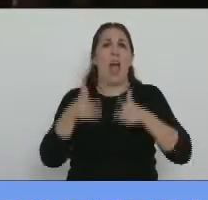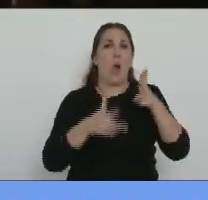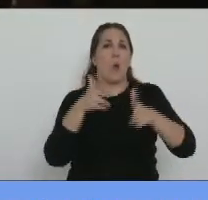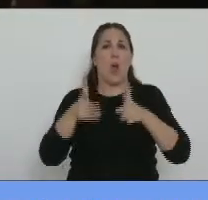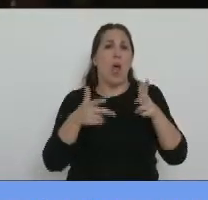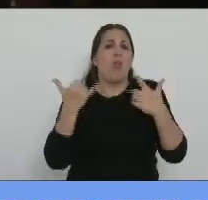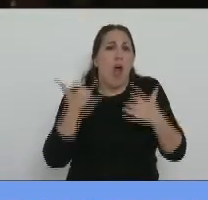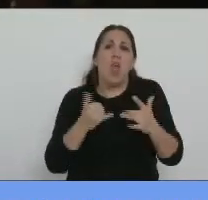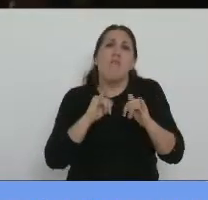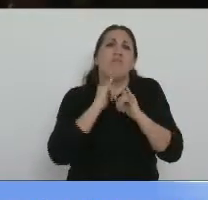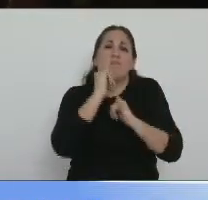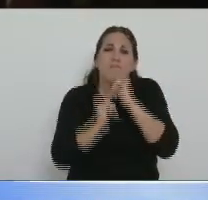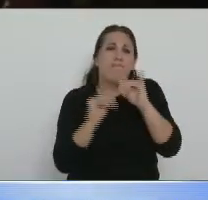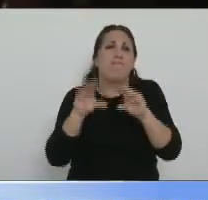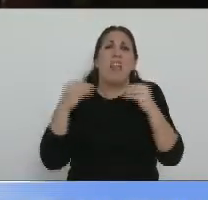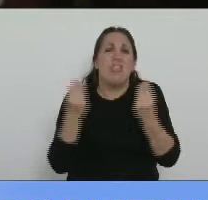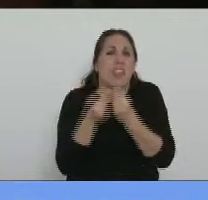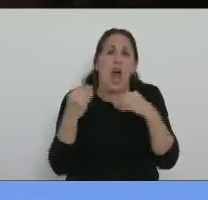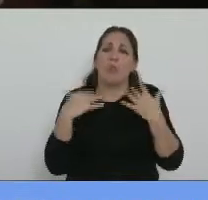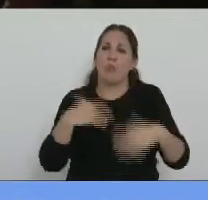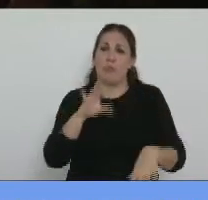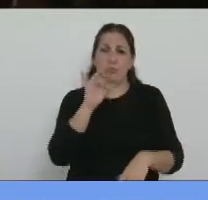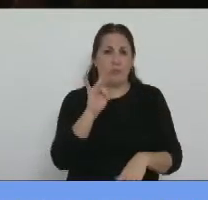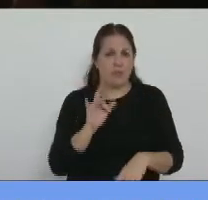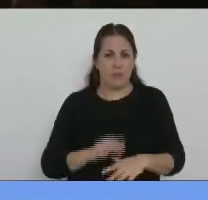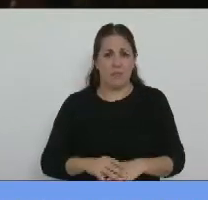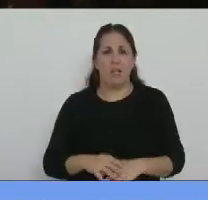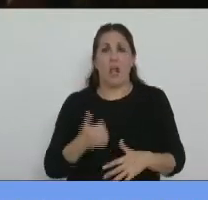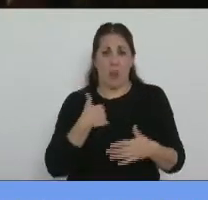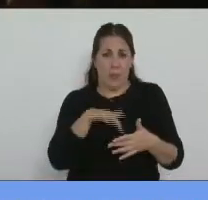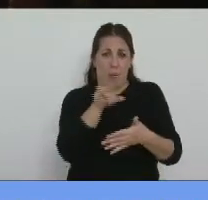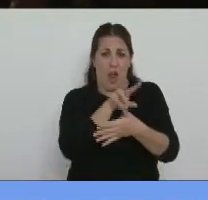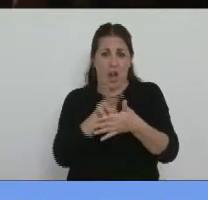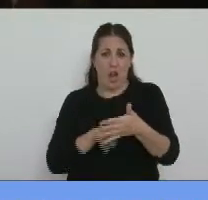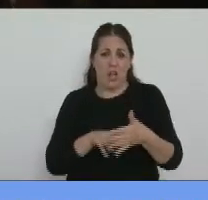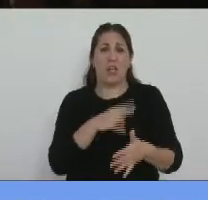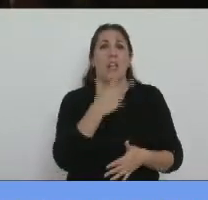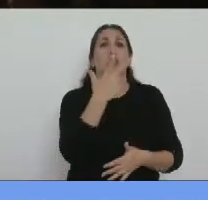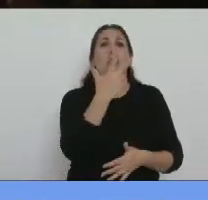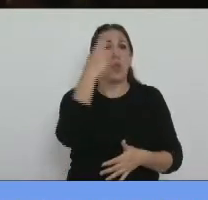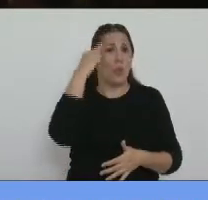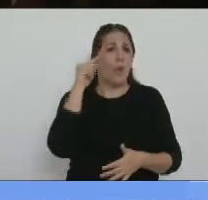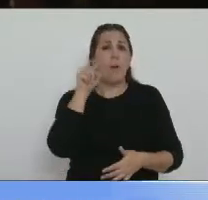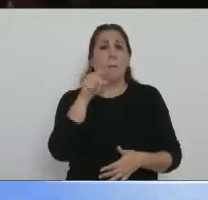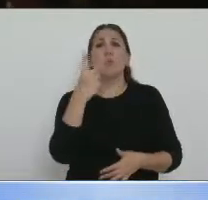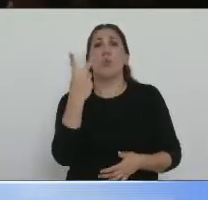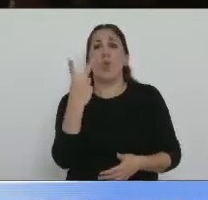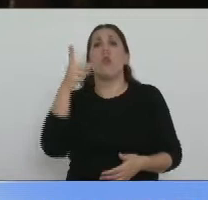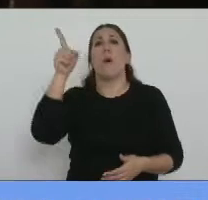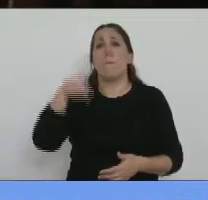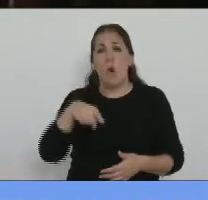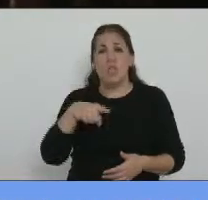son muy duros porque él no va tiene y me permite leer presidenta 39.2 por ciento de pobreza el